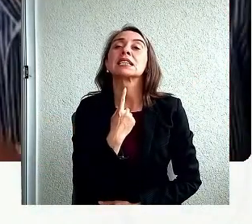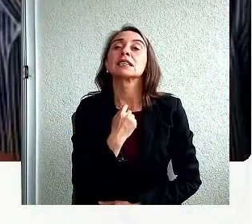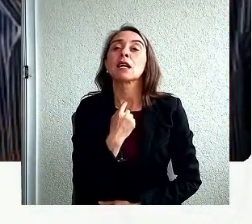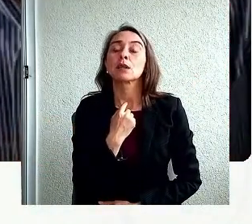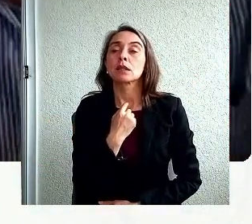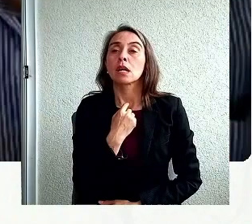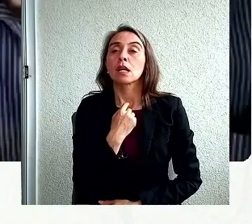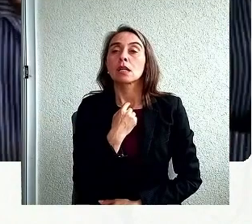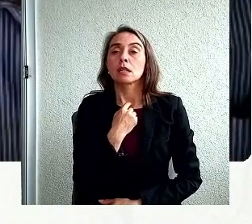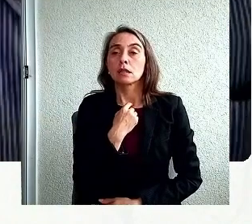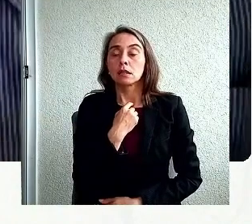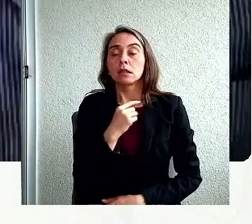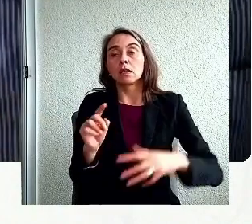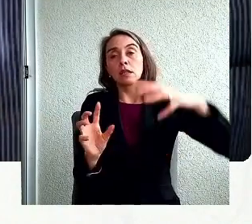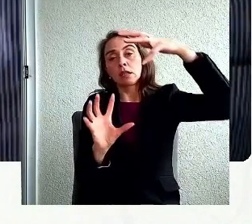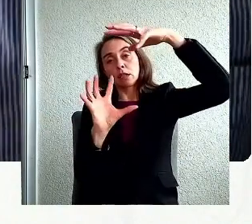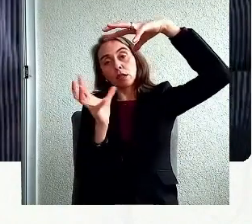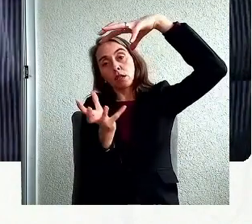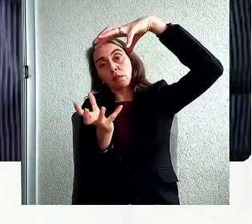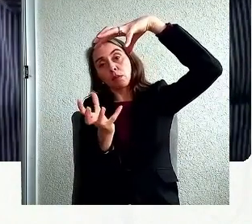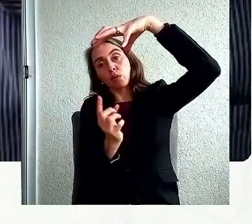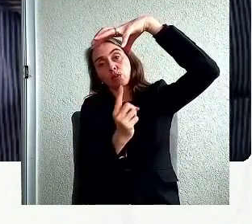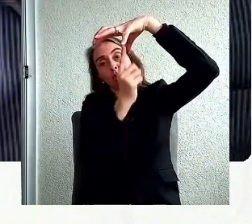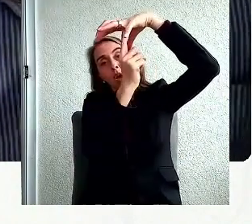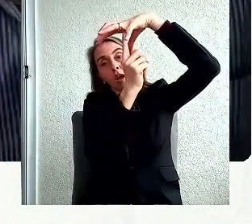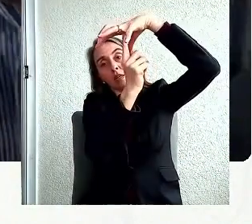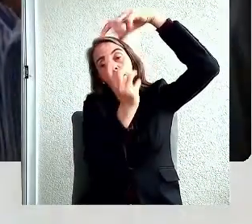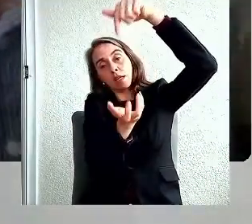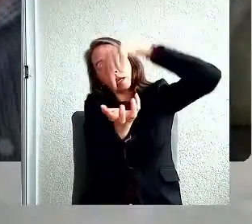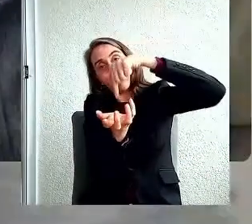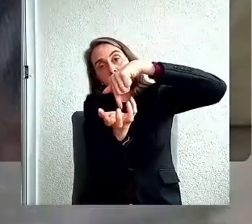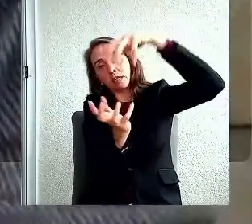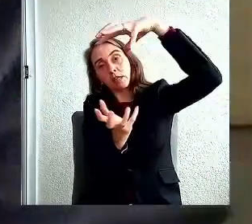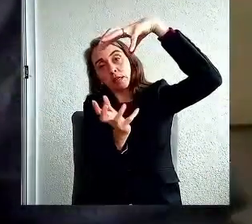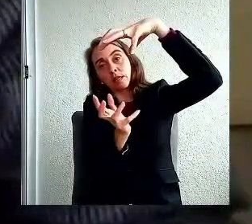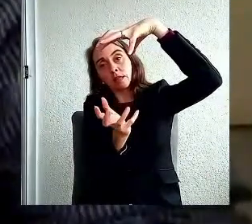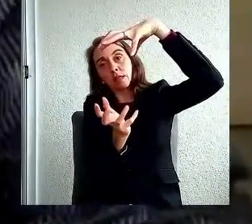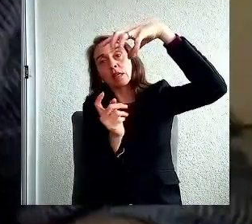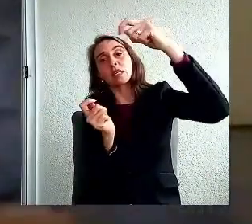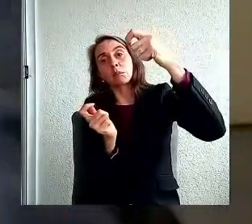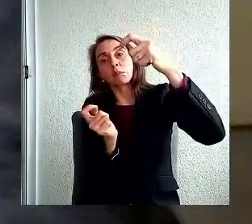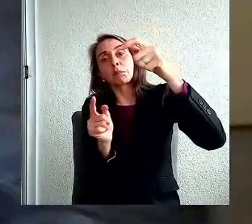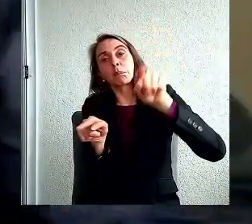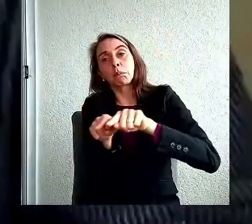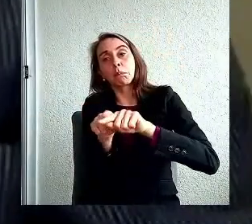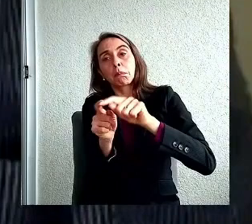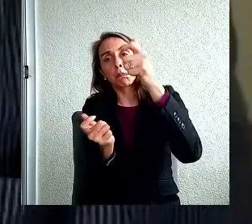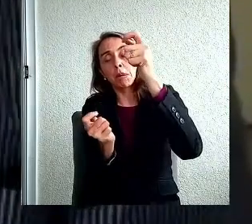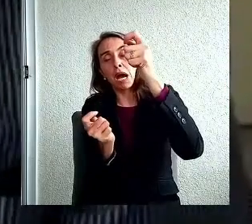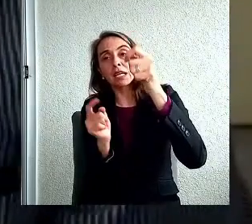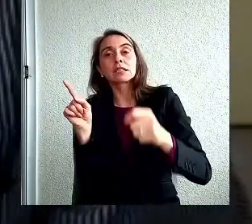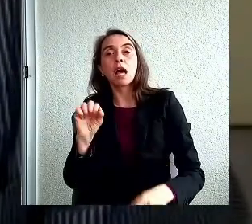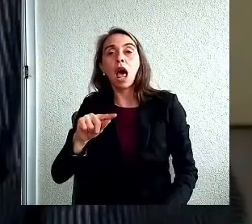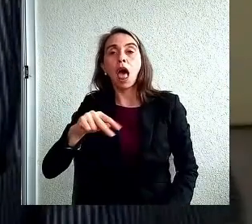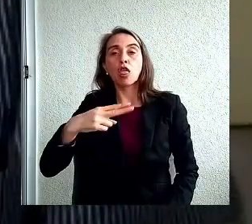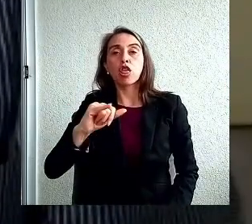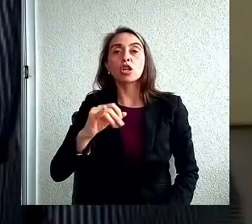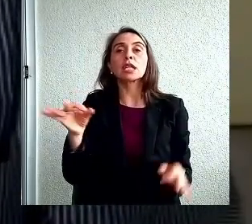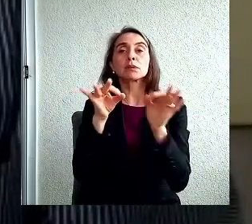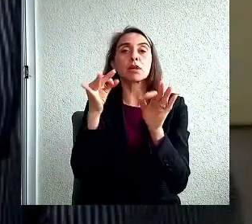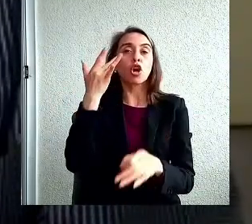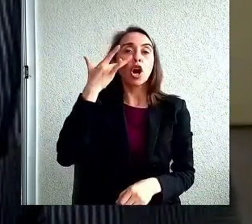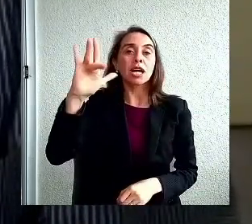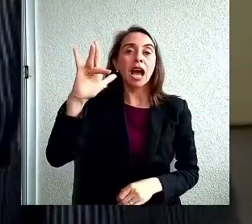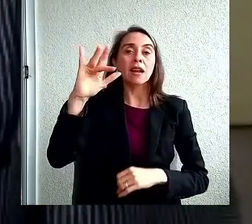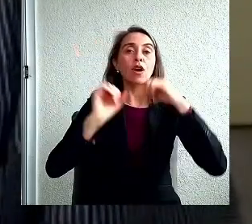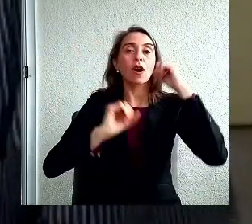dando algunos fenómenos similares, digamos, como Anthony mencionaba, que la industria del vino se está corriendo hacia el